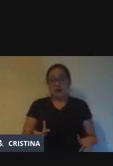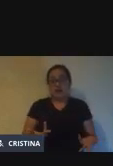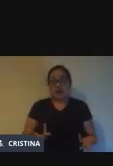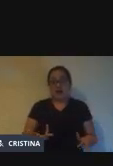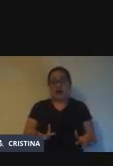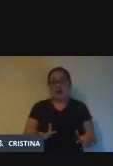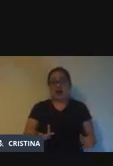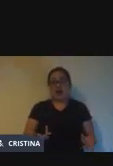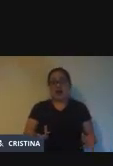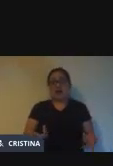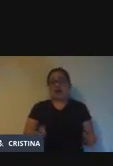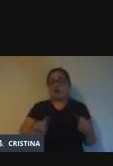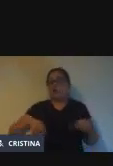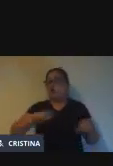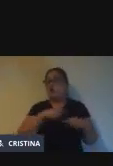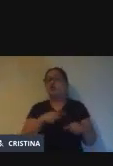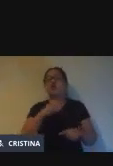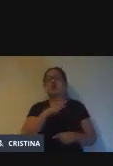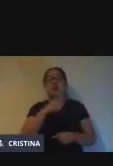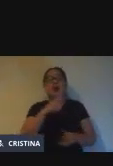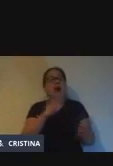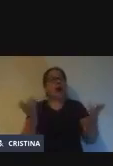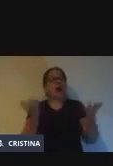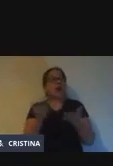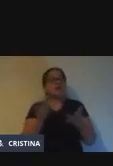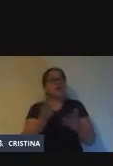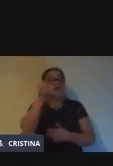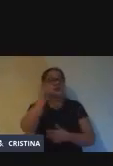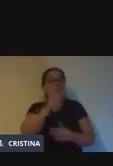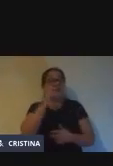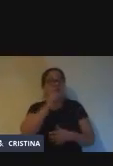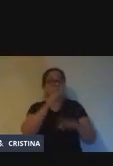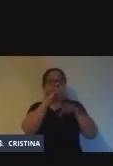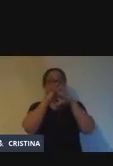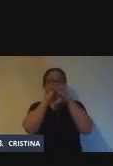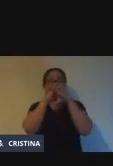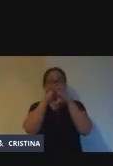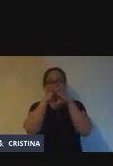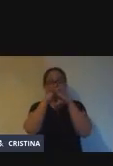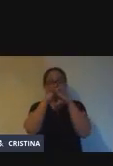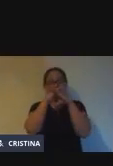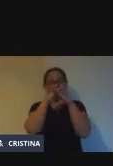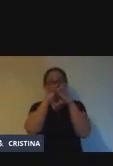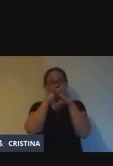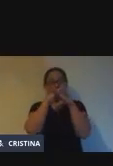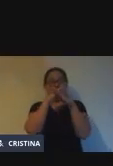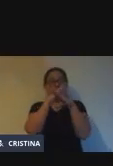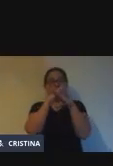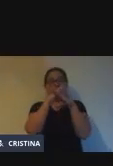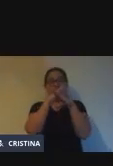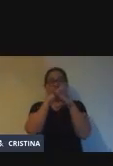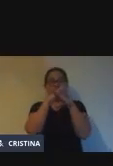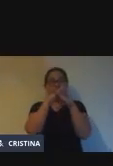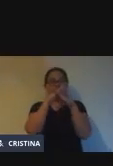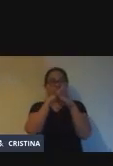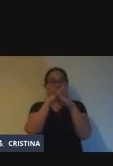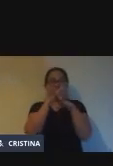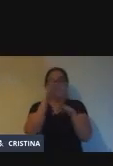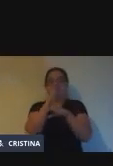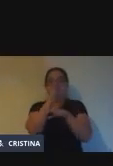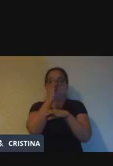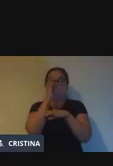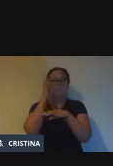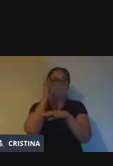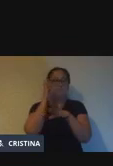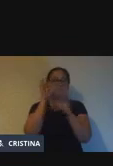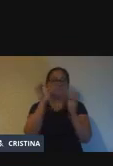hacemos con la emoción. La amordazamos, la cerramos, nos ponemos como